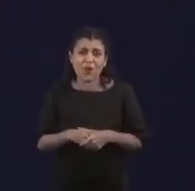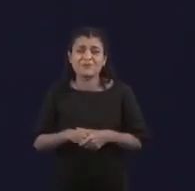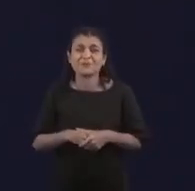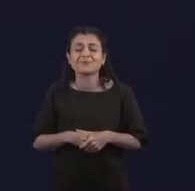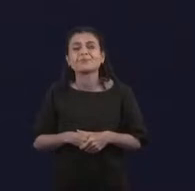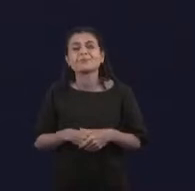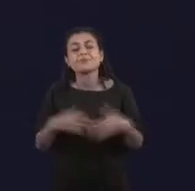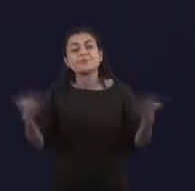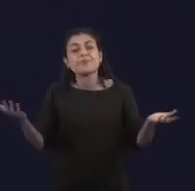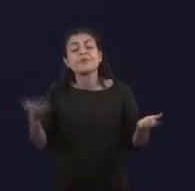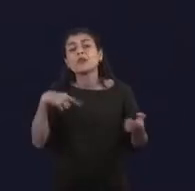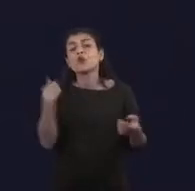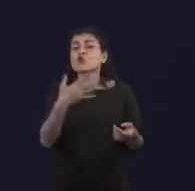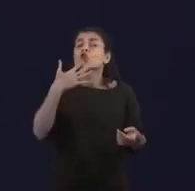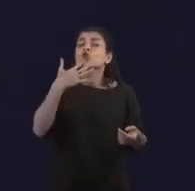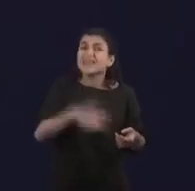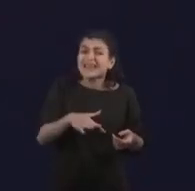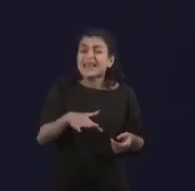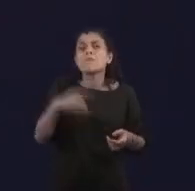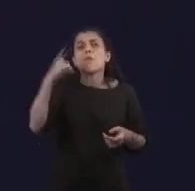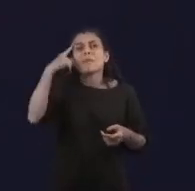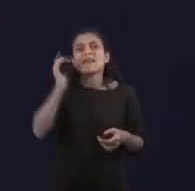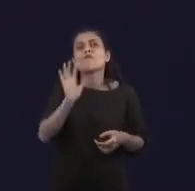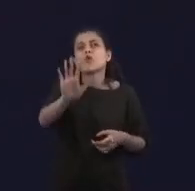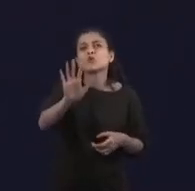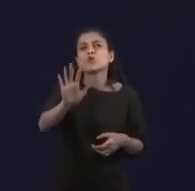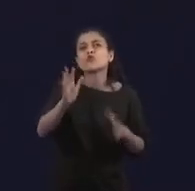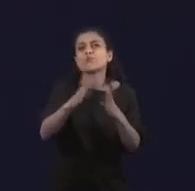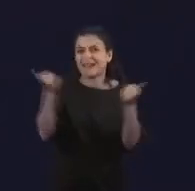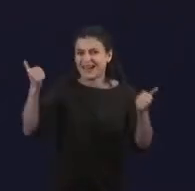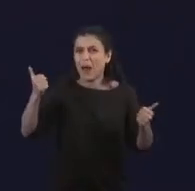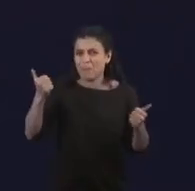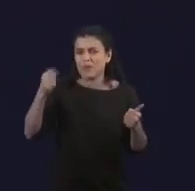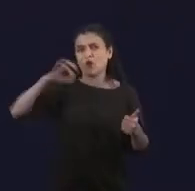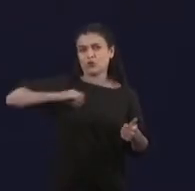pero entendemos que va a ser más pronto que tarde. De hecho, fíjate que los números de inflación se